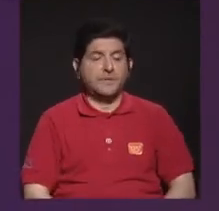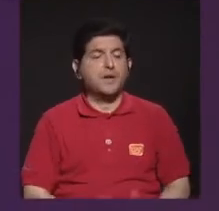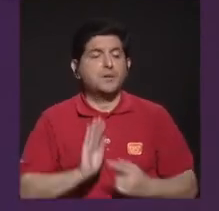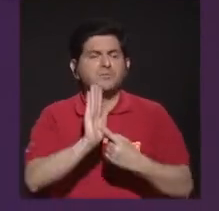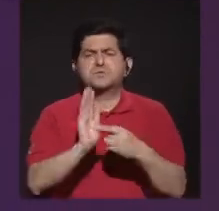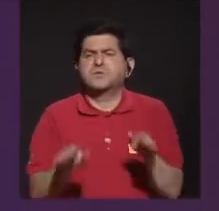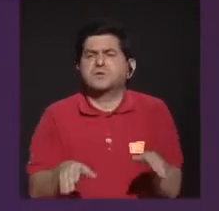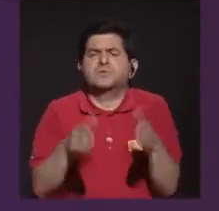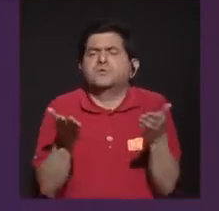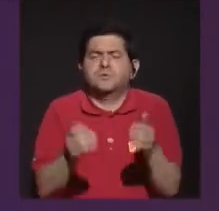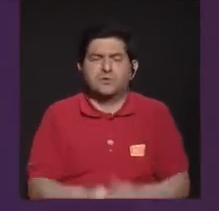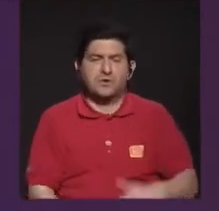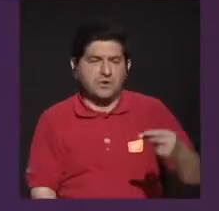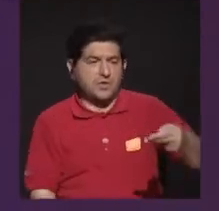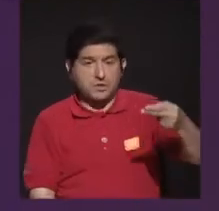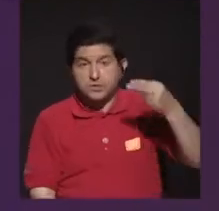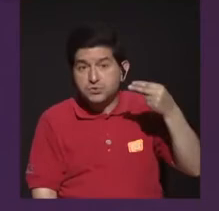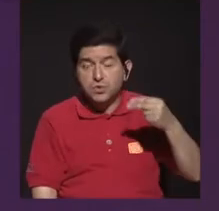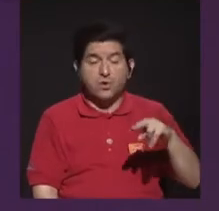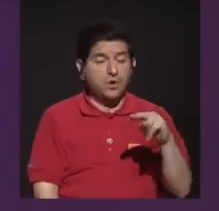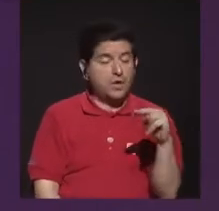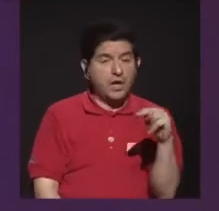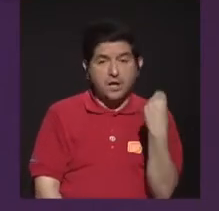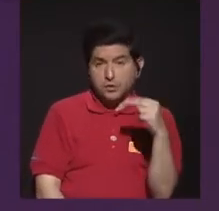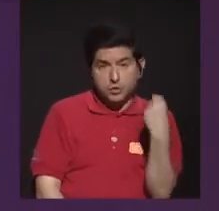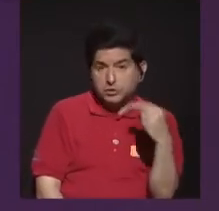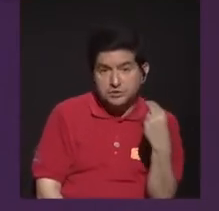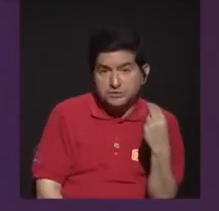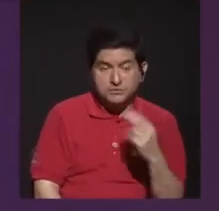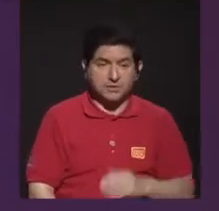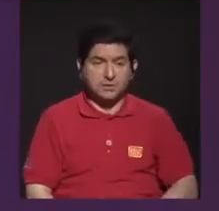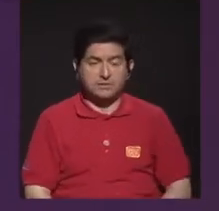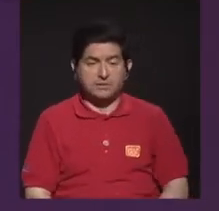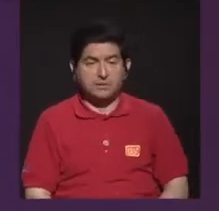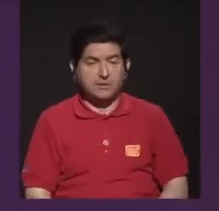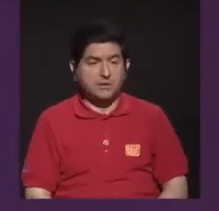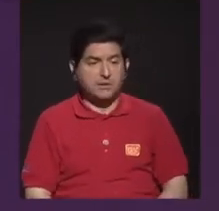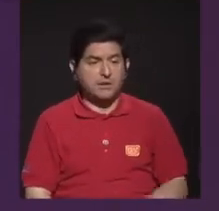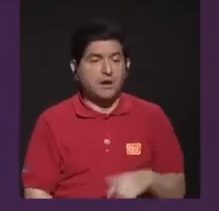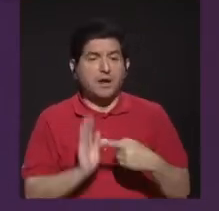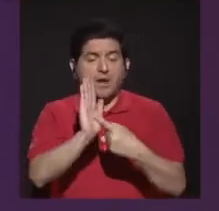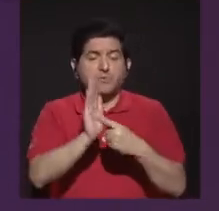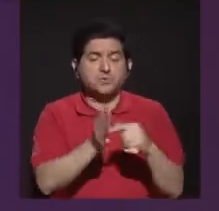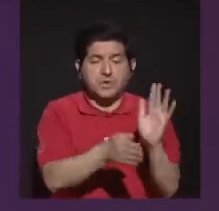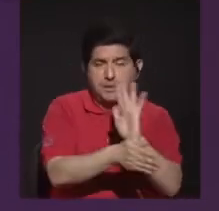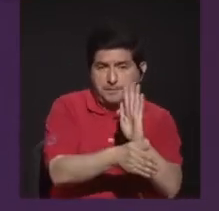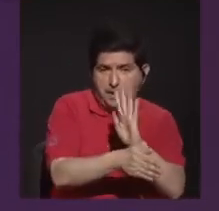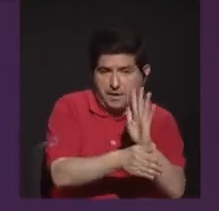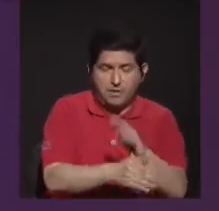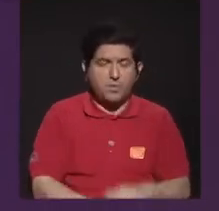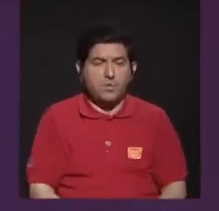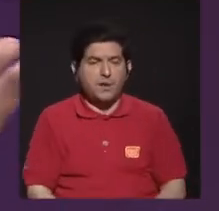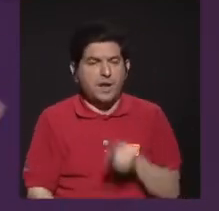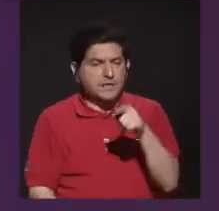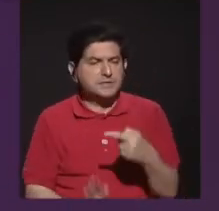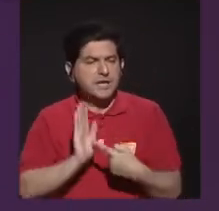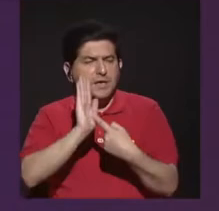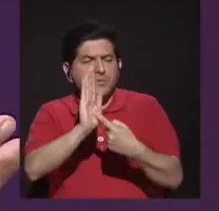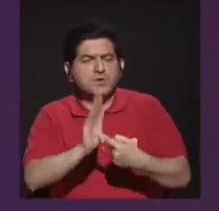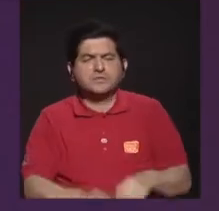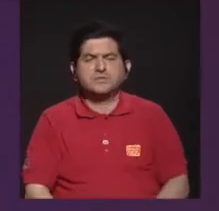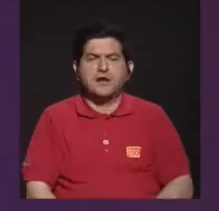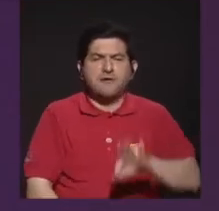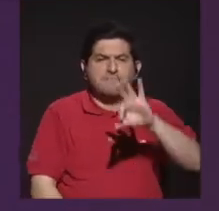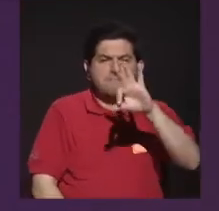historias, al darnos noticias, al crear películas, en la que recogen esas